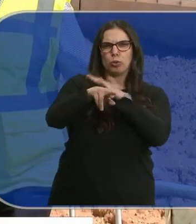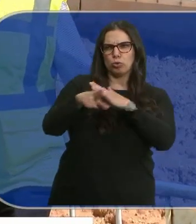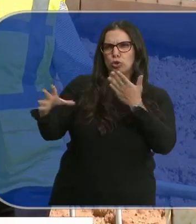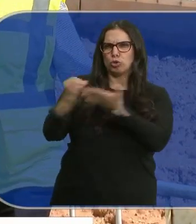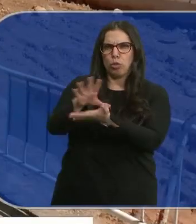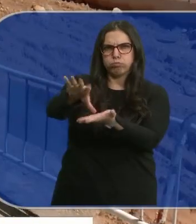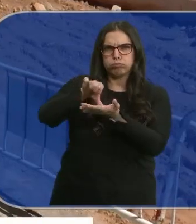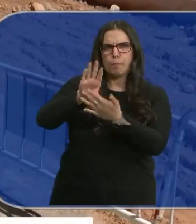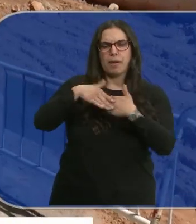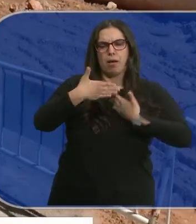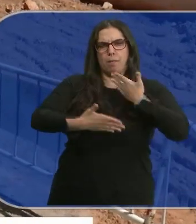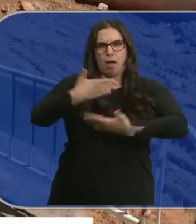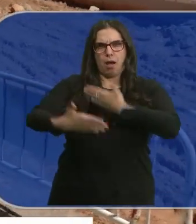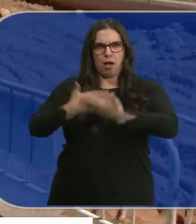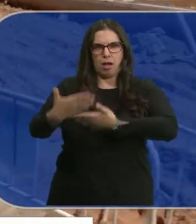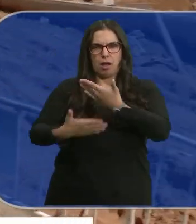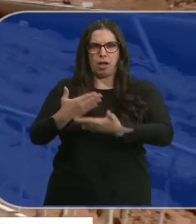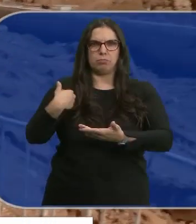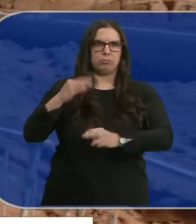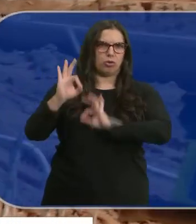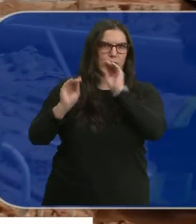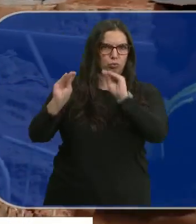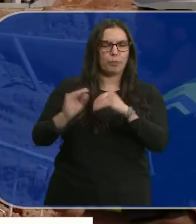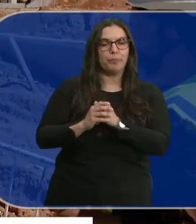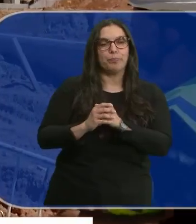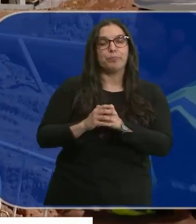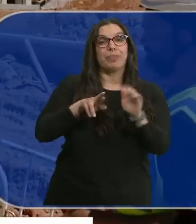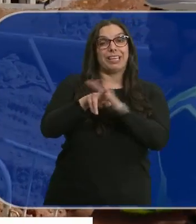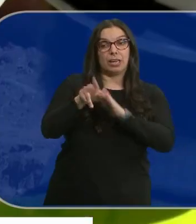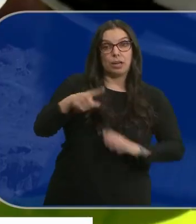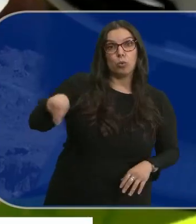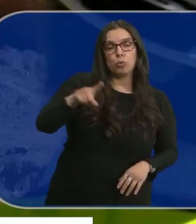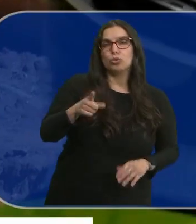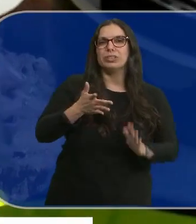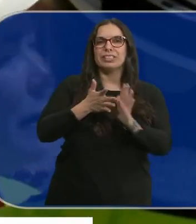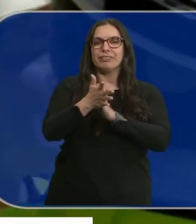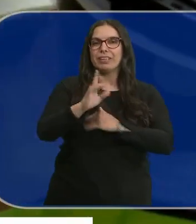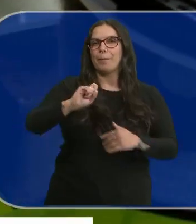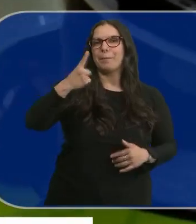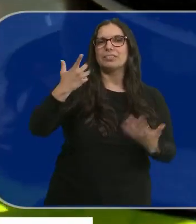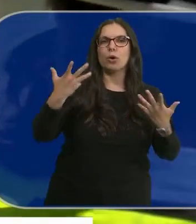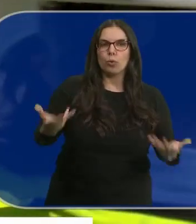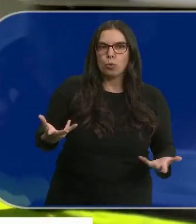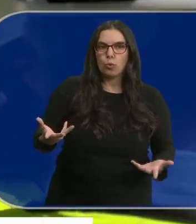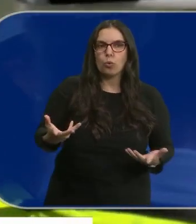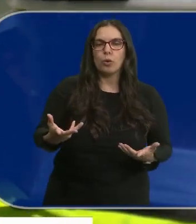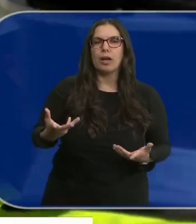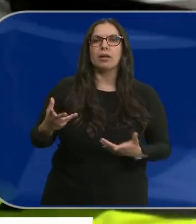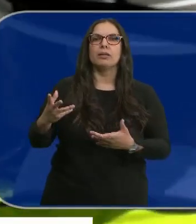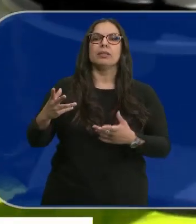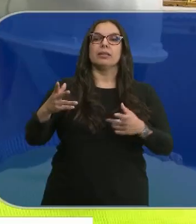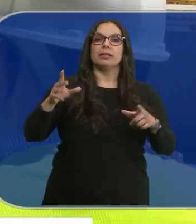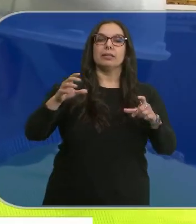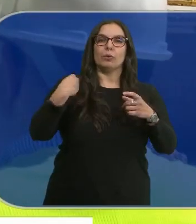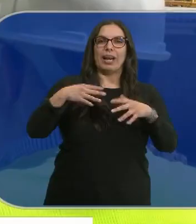recursos necesarios para el procedimiento de datos de esta organización. Dichos recursos consistirán esencialmente en dependencias